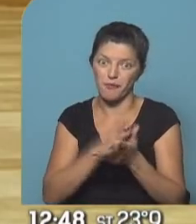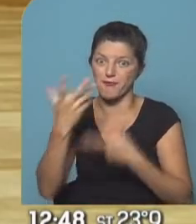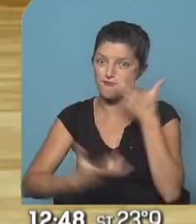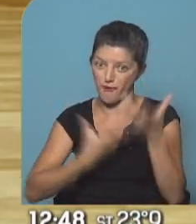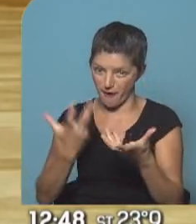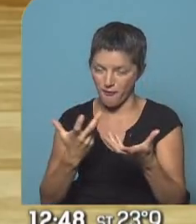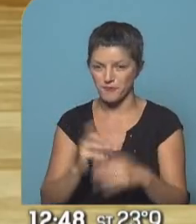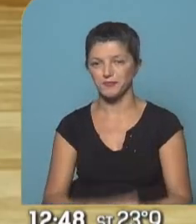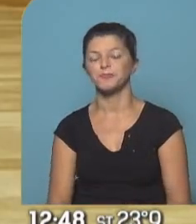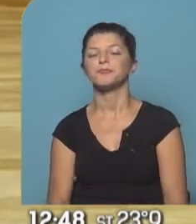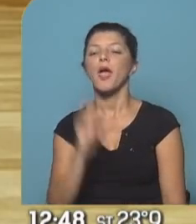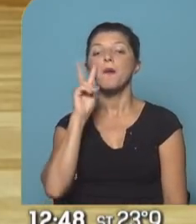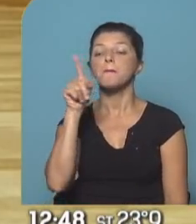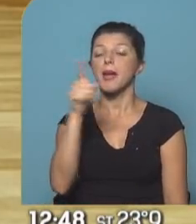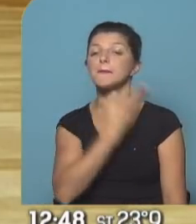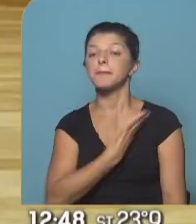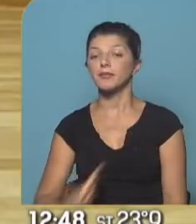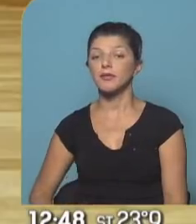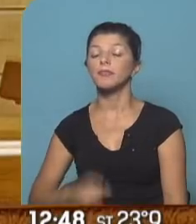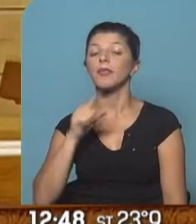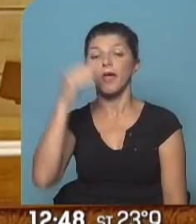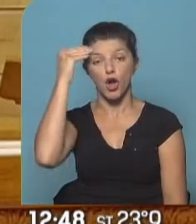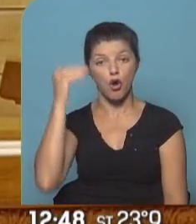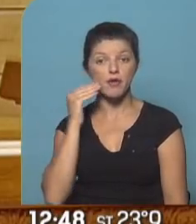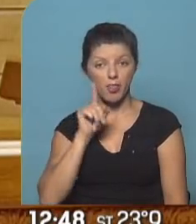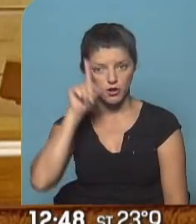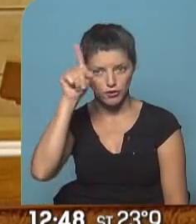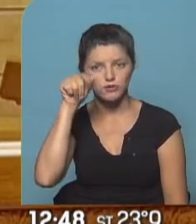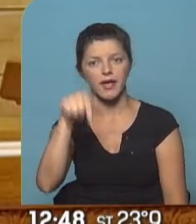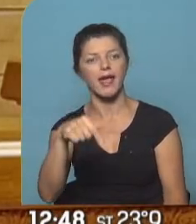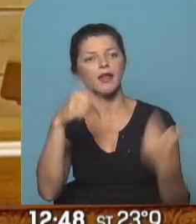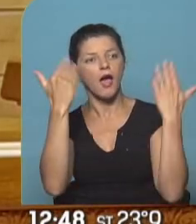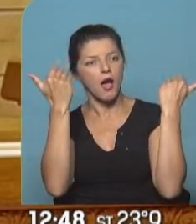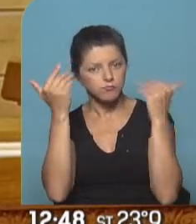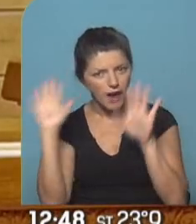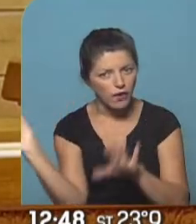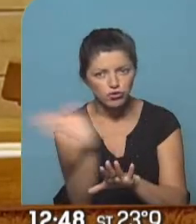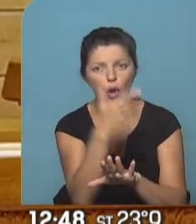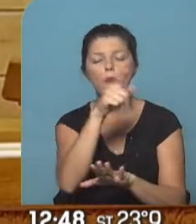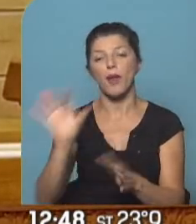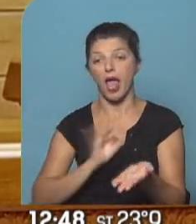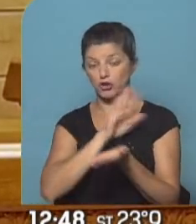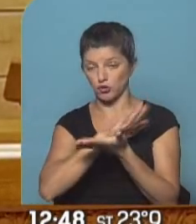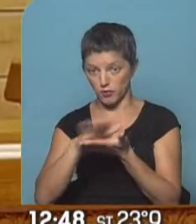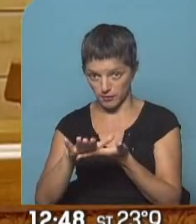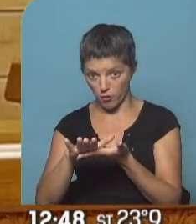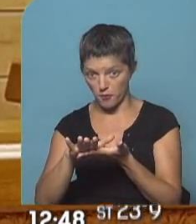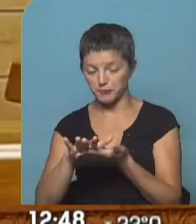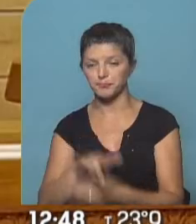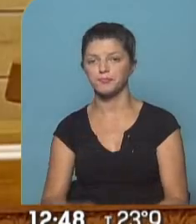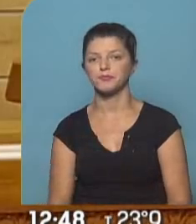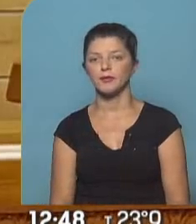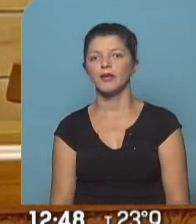imágenes de Kim Jong-un cuando saludó por Año Nuevo y demás y cuando empezó lo que es la pelea por el